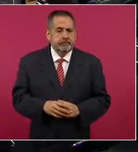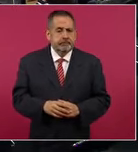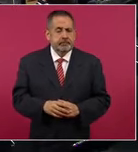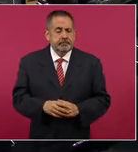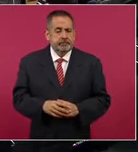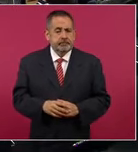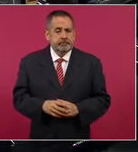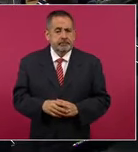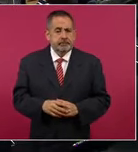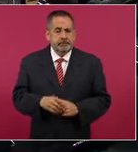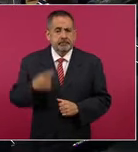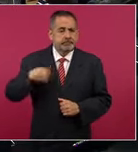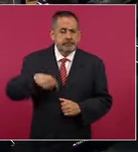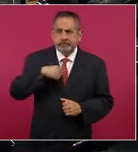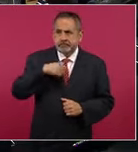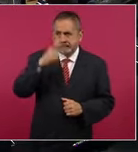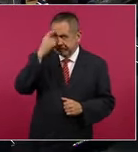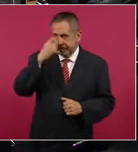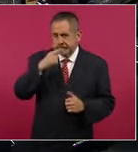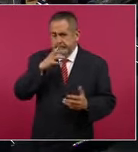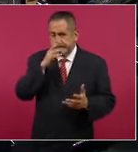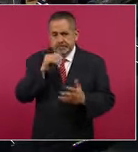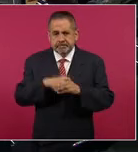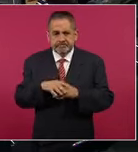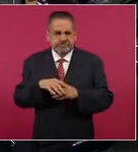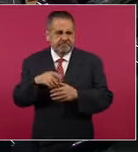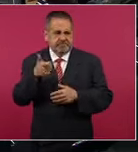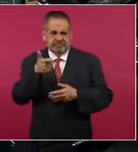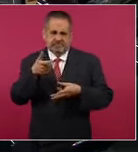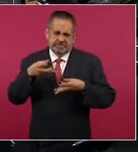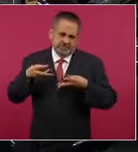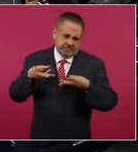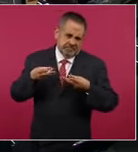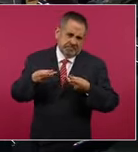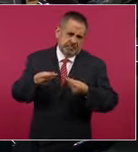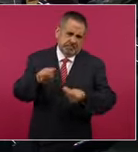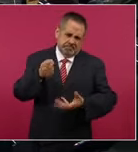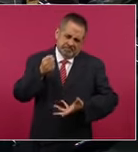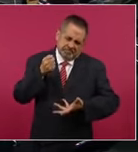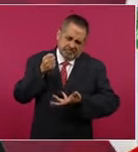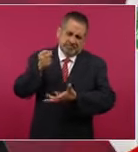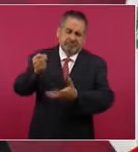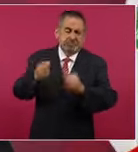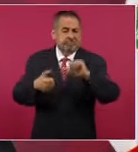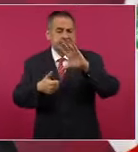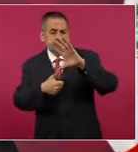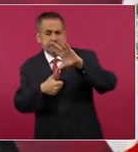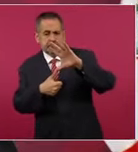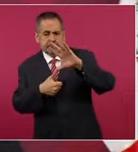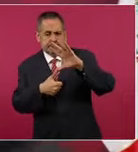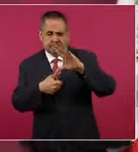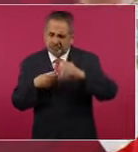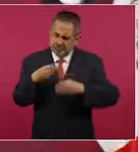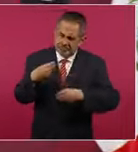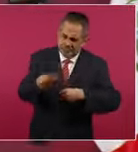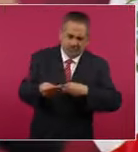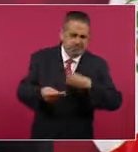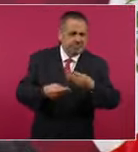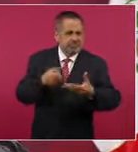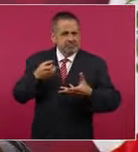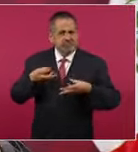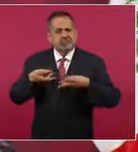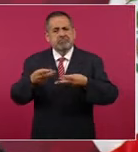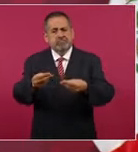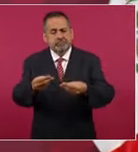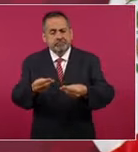se destinen muchos recursos económicos en América del Norte y